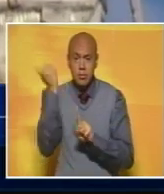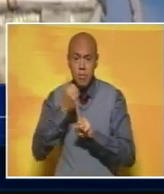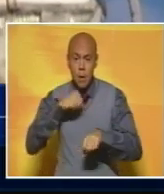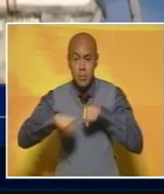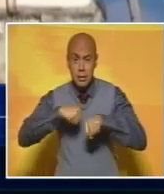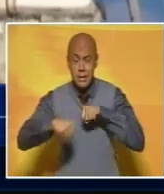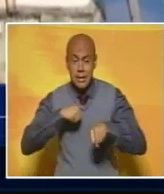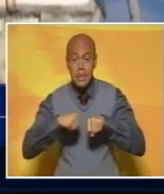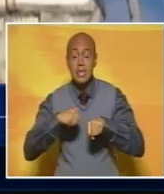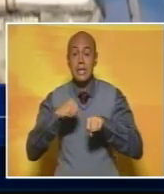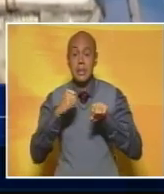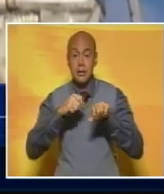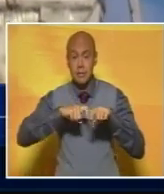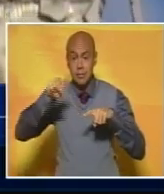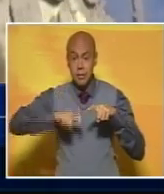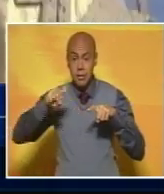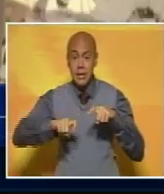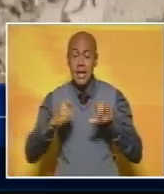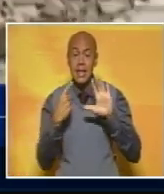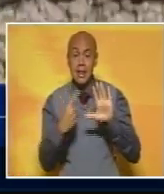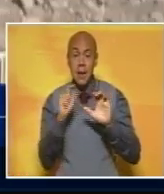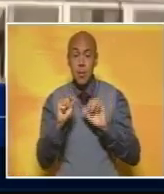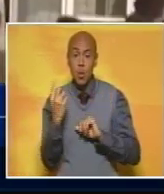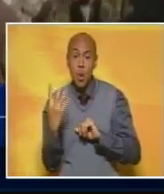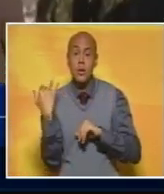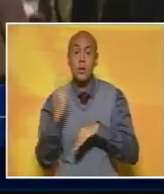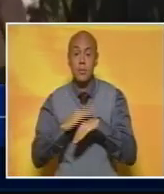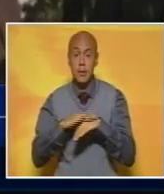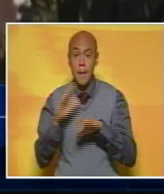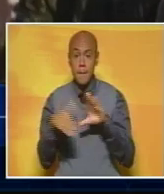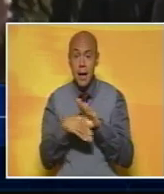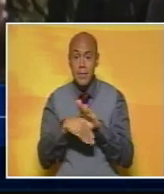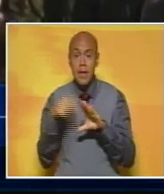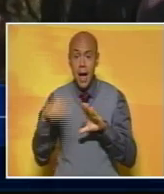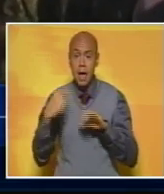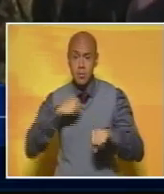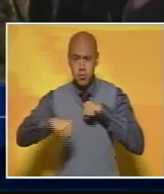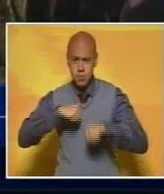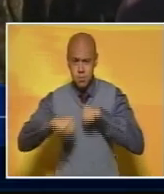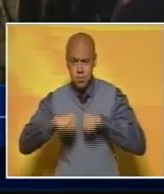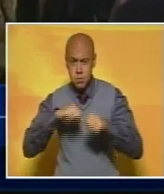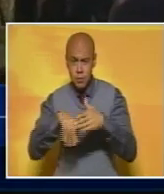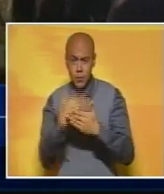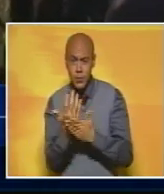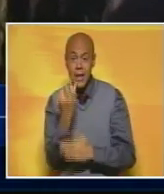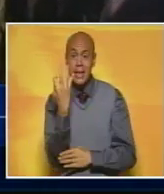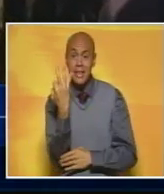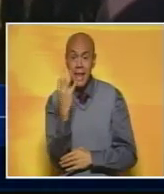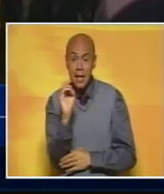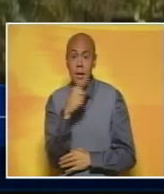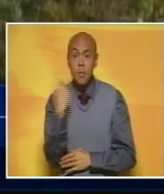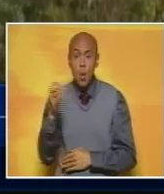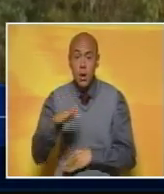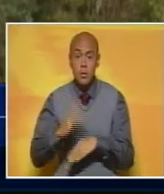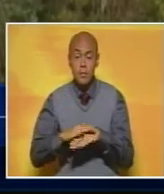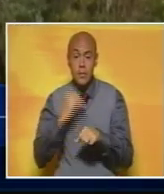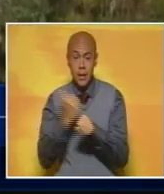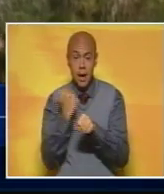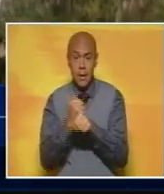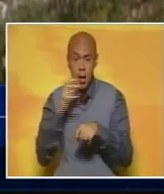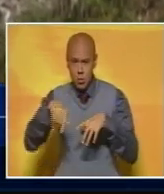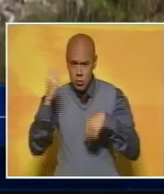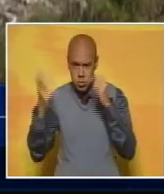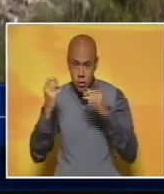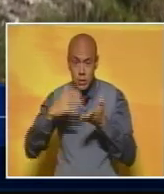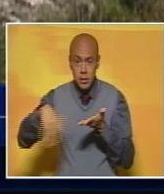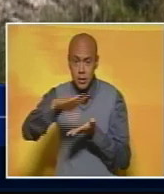magnitud 6.4 grados que la madrugada de este martes sacudió al país dejando 30 muertos. Los trabajos se concentran en